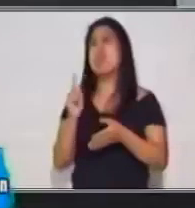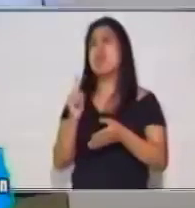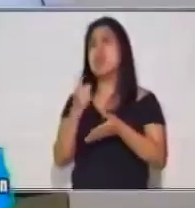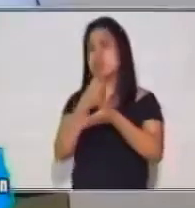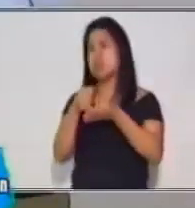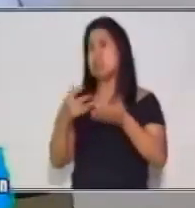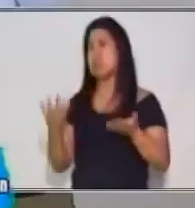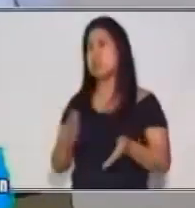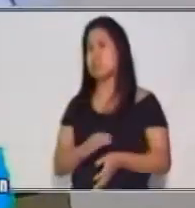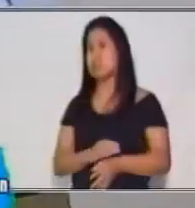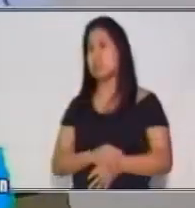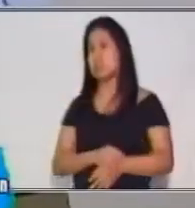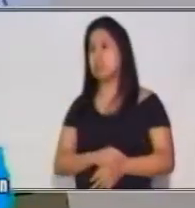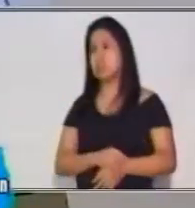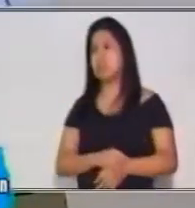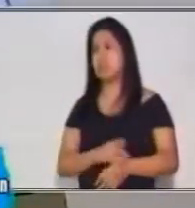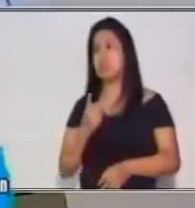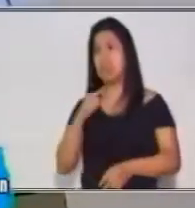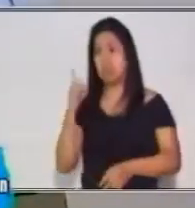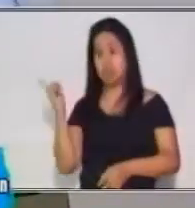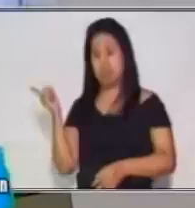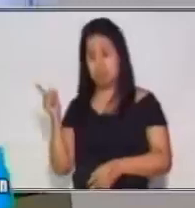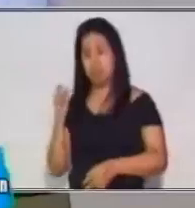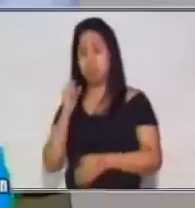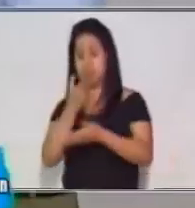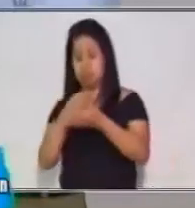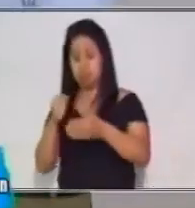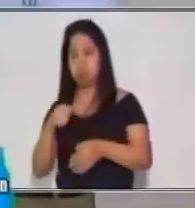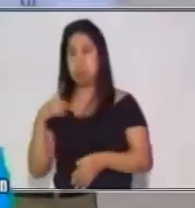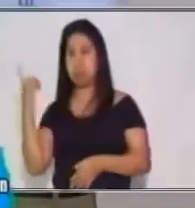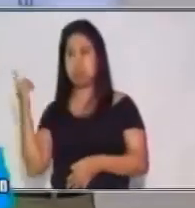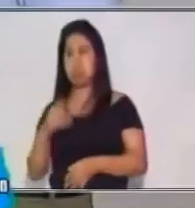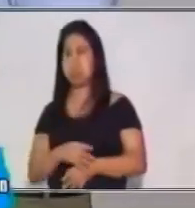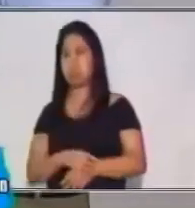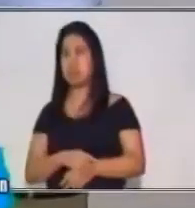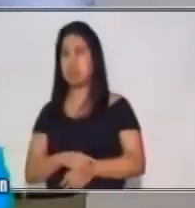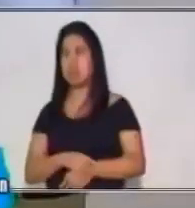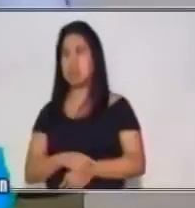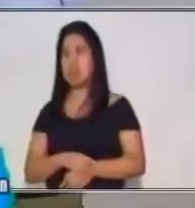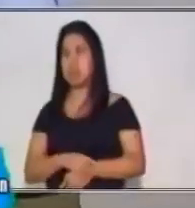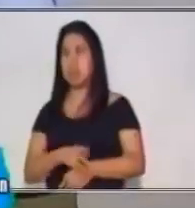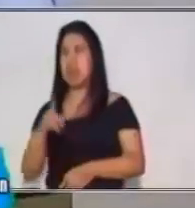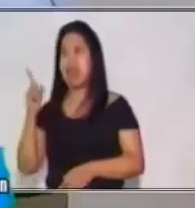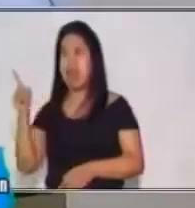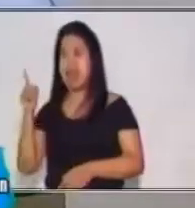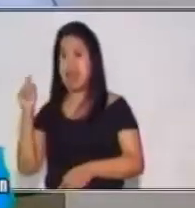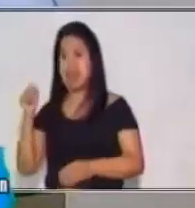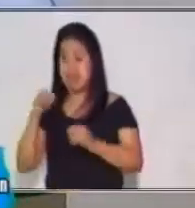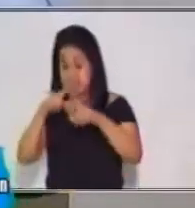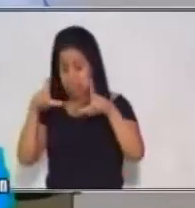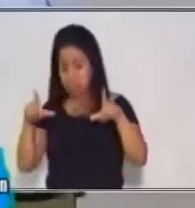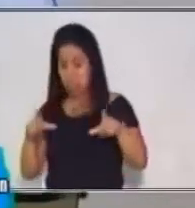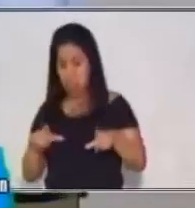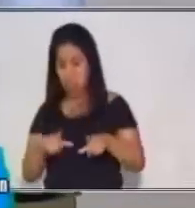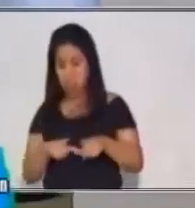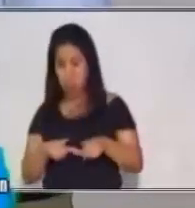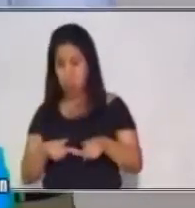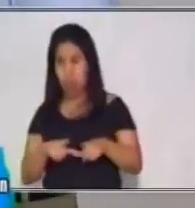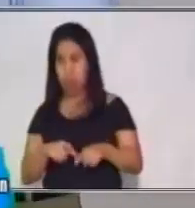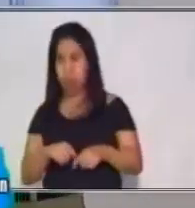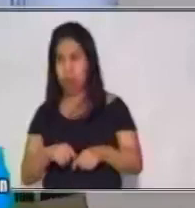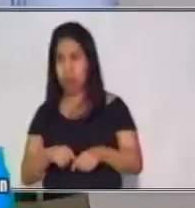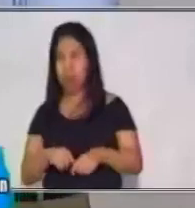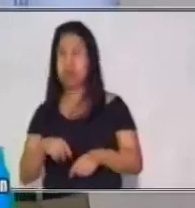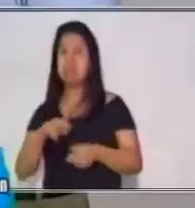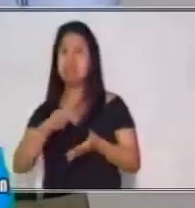2 y aquí tengo 3. 3 personas practican baloncesto únicamente.